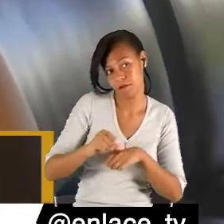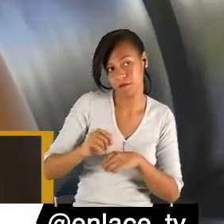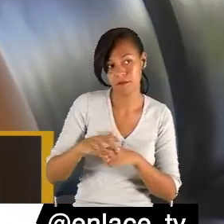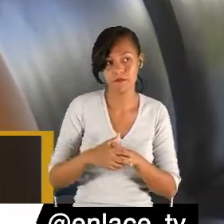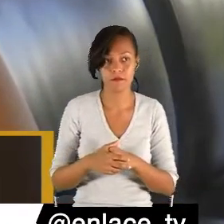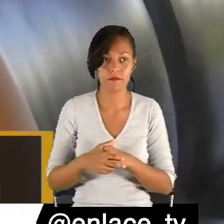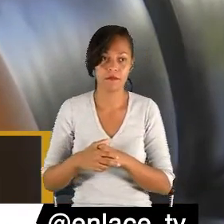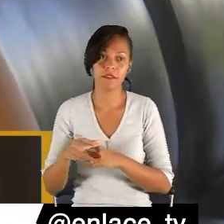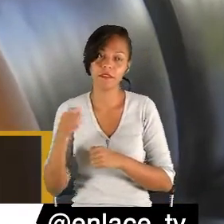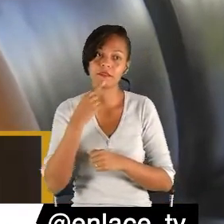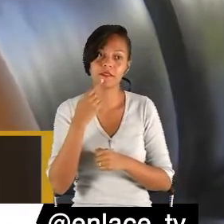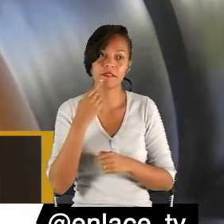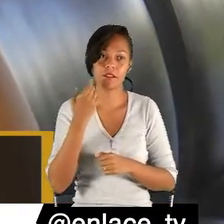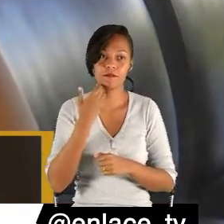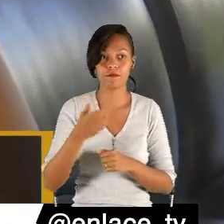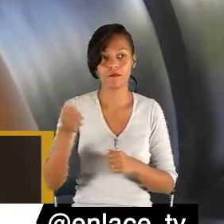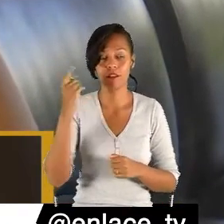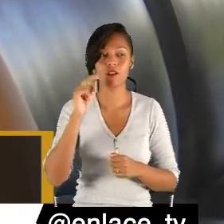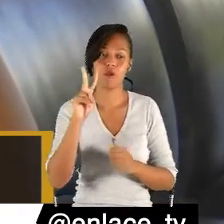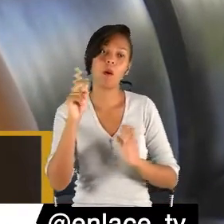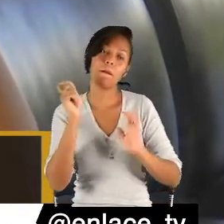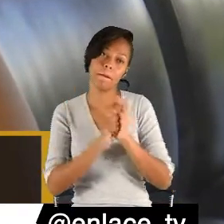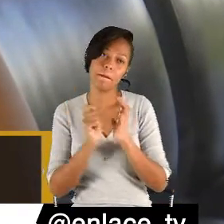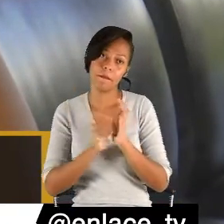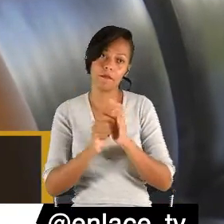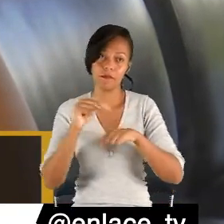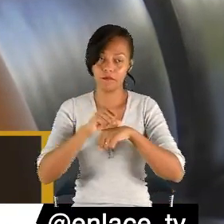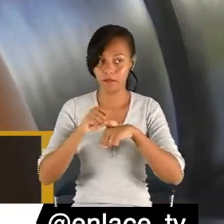después de grande ya con estas son dos besos